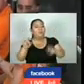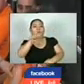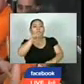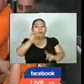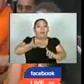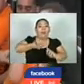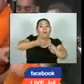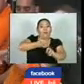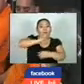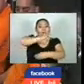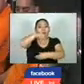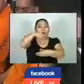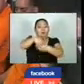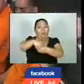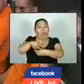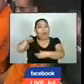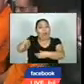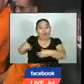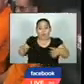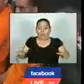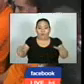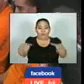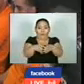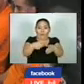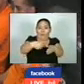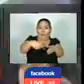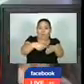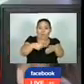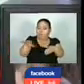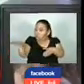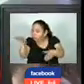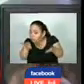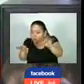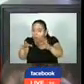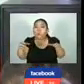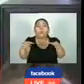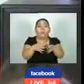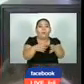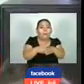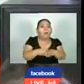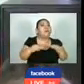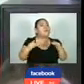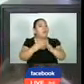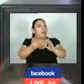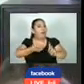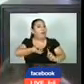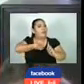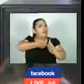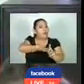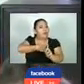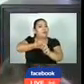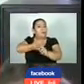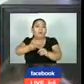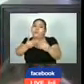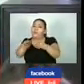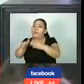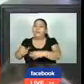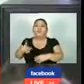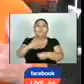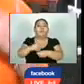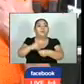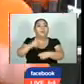Liderazgo Inclusivo. Aquí, un grupo de atletas seleccionados aprenden también a ser guías de otros atletas con discapacidad